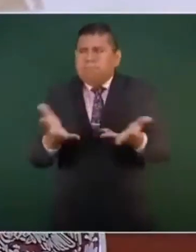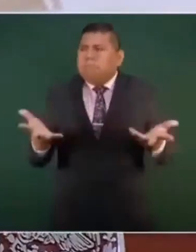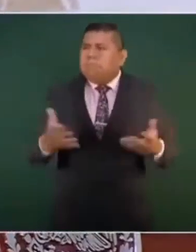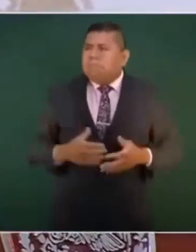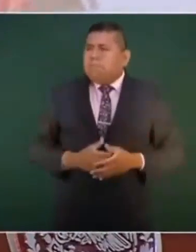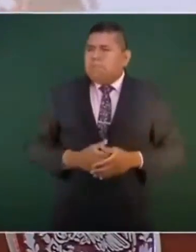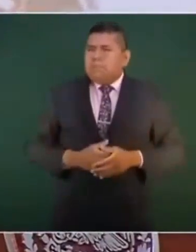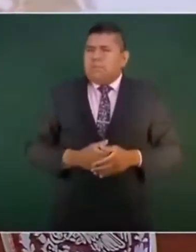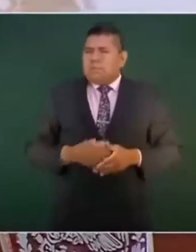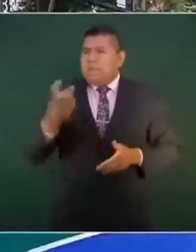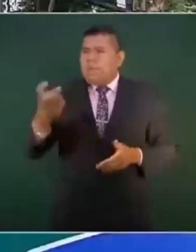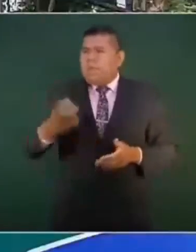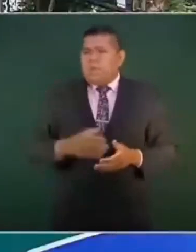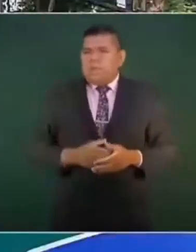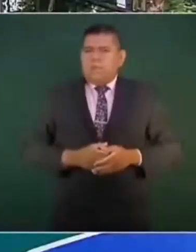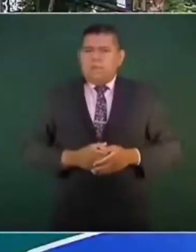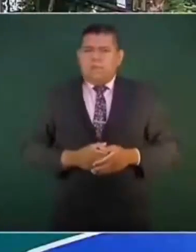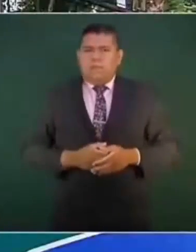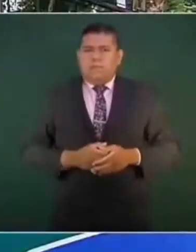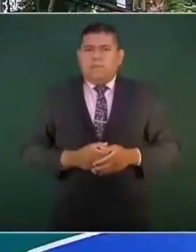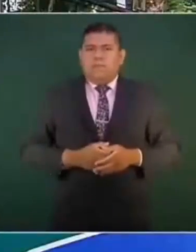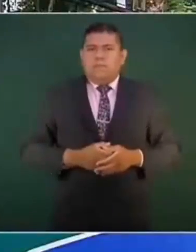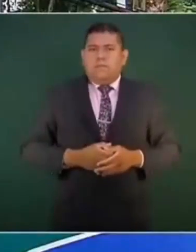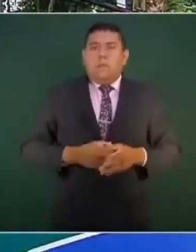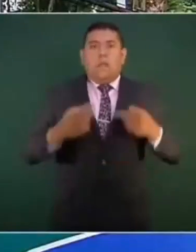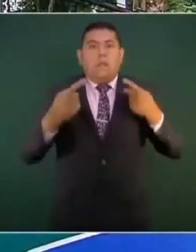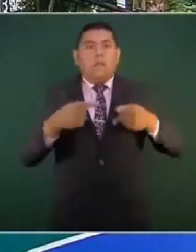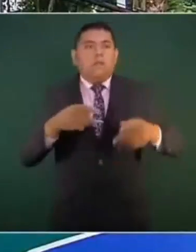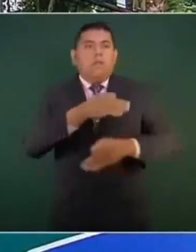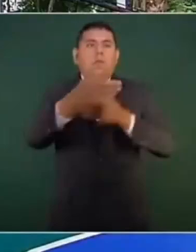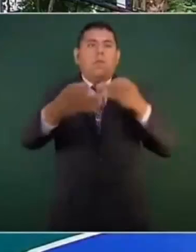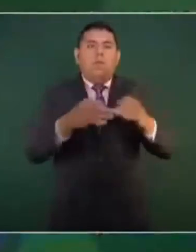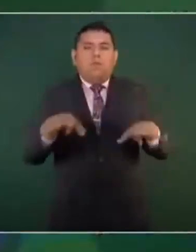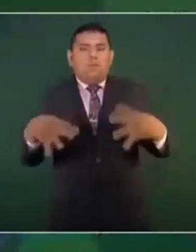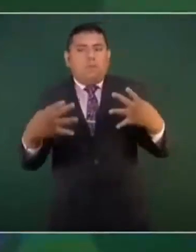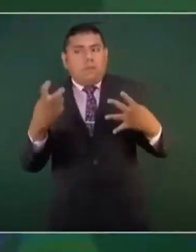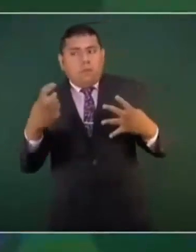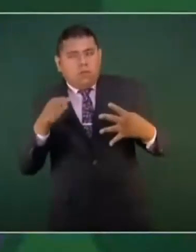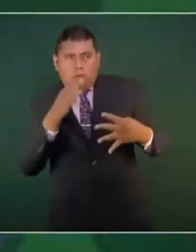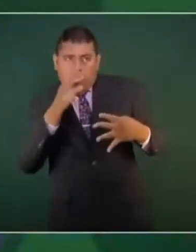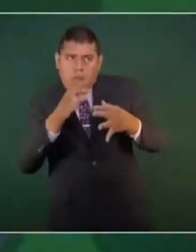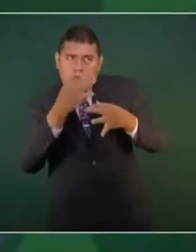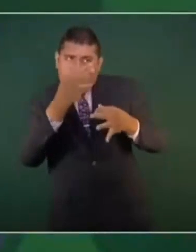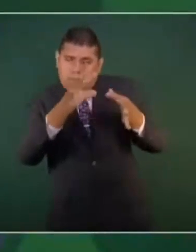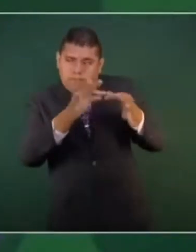Desde luego, esta es información para la gente que nos está viendo.